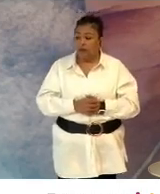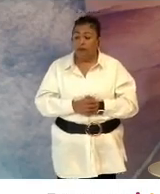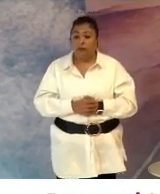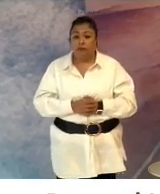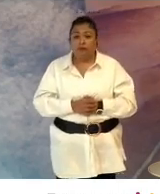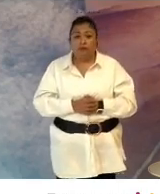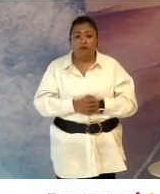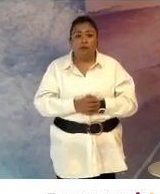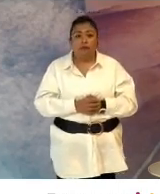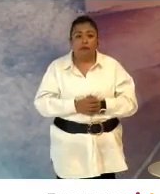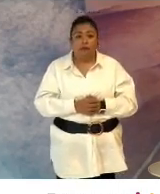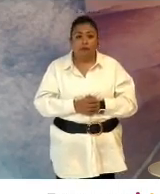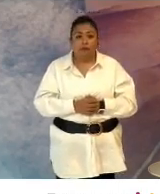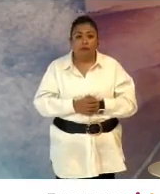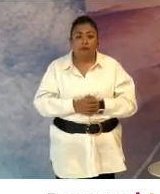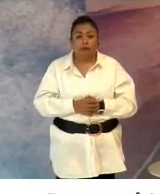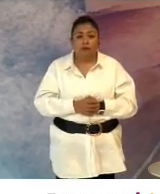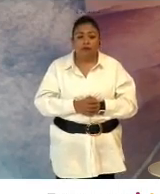Es